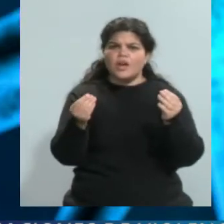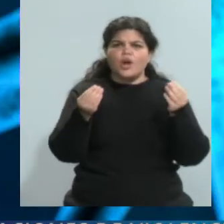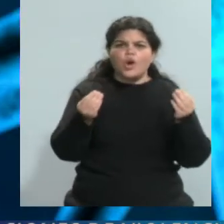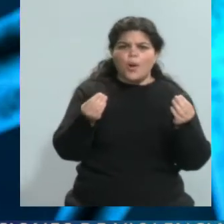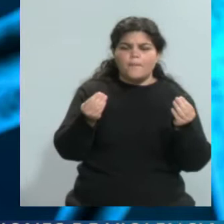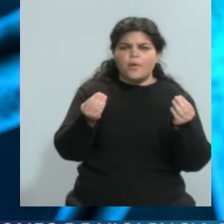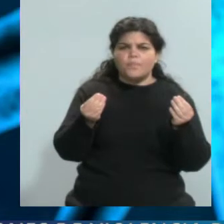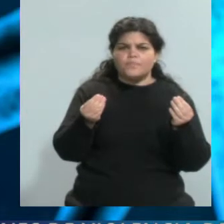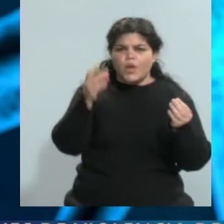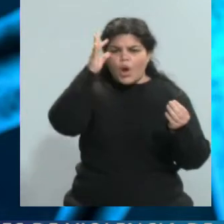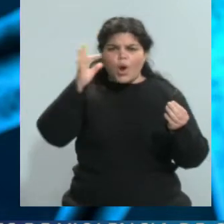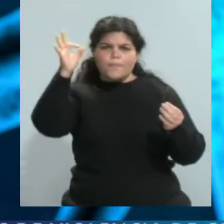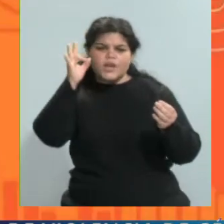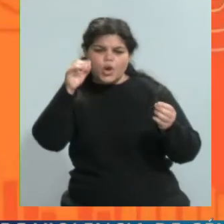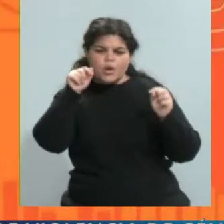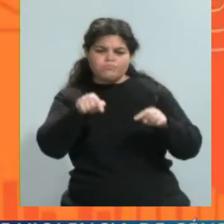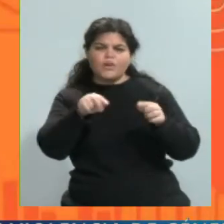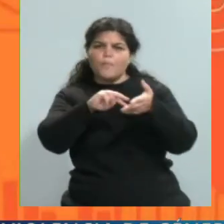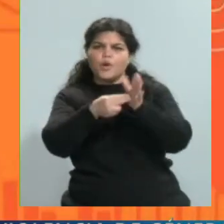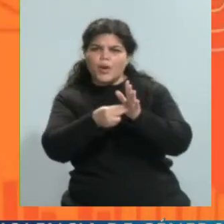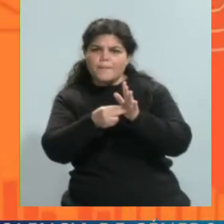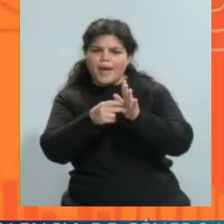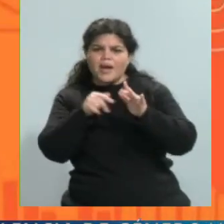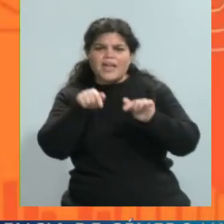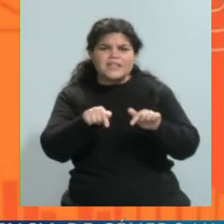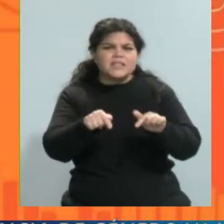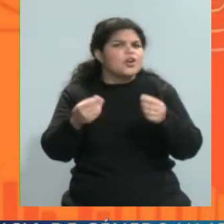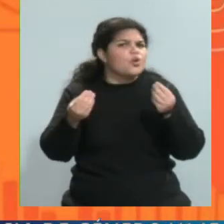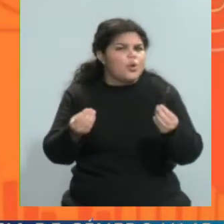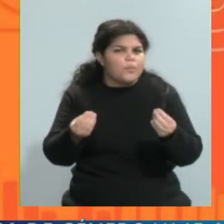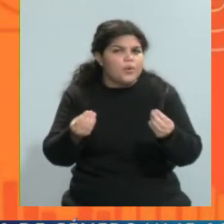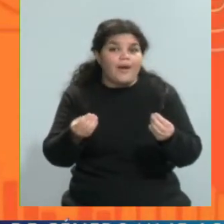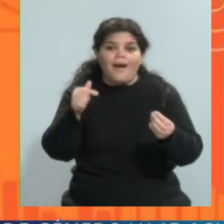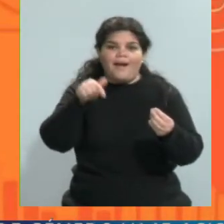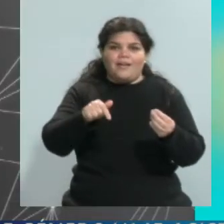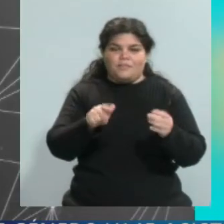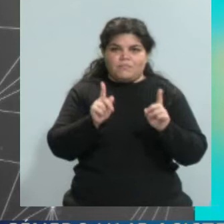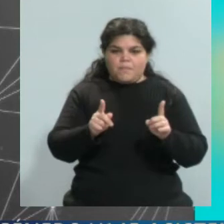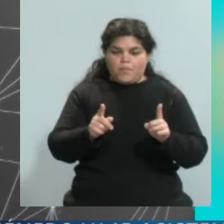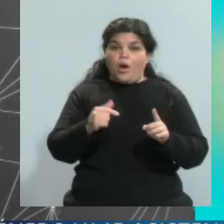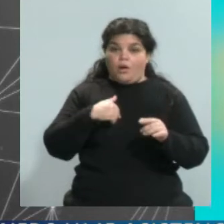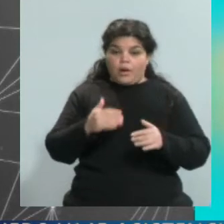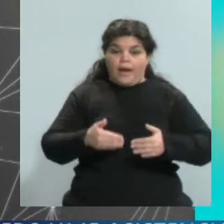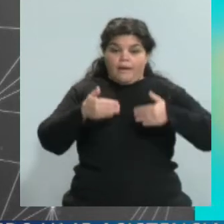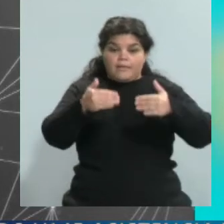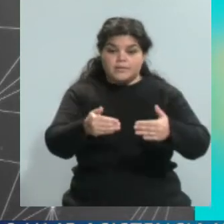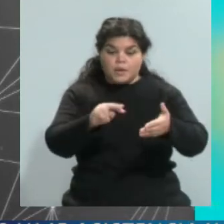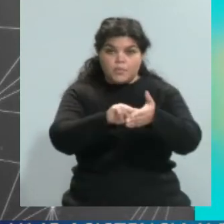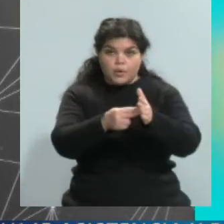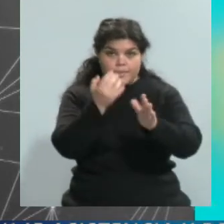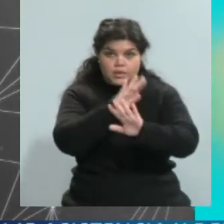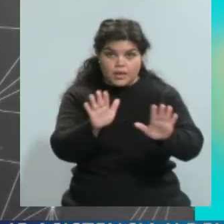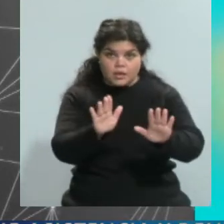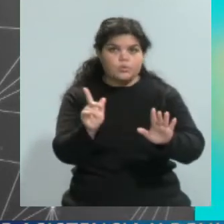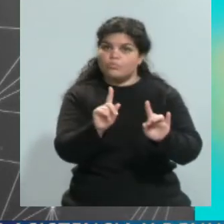la percepción. Entonces, que tenemos. Yo a veces me pregunto, lo que hemos vivido, que ha sido un problema, por segunda etapa, ¿sigue siendo un problema? Digo que ya no, porque ya